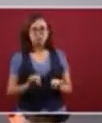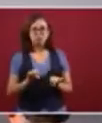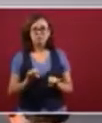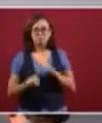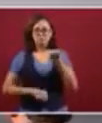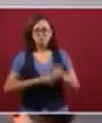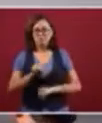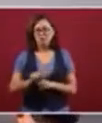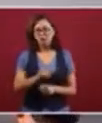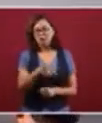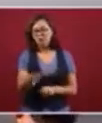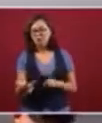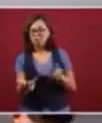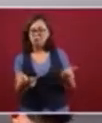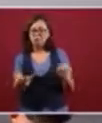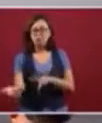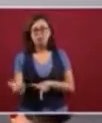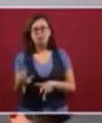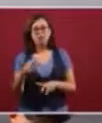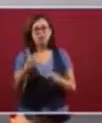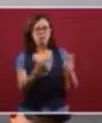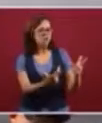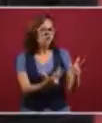se caían las bardas